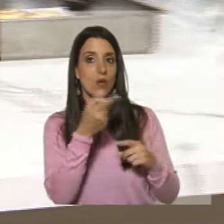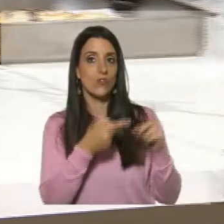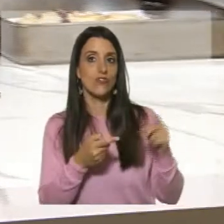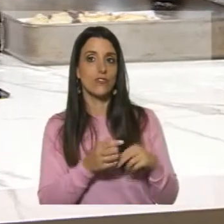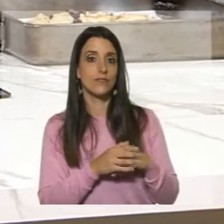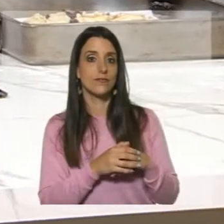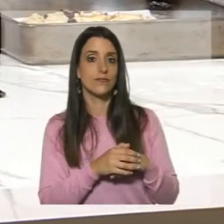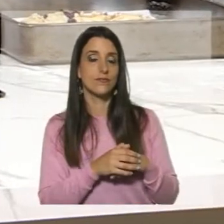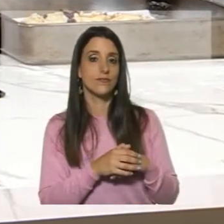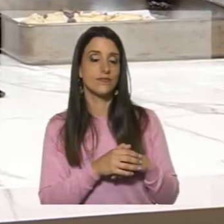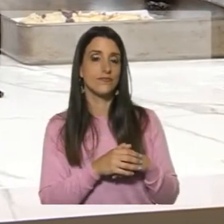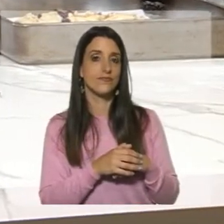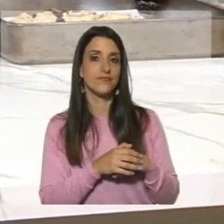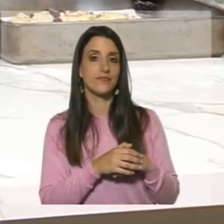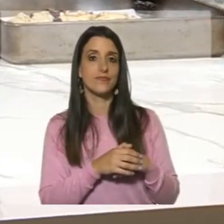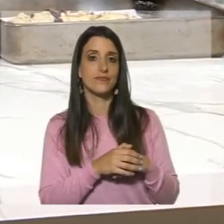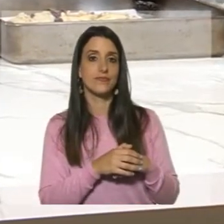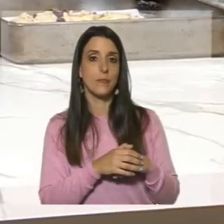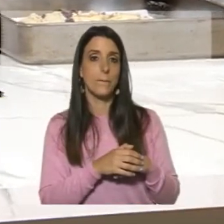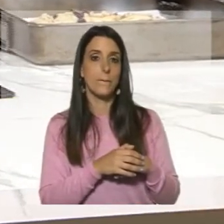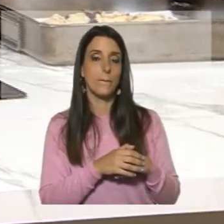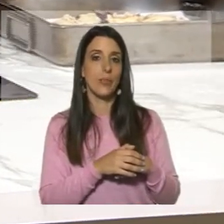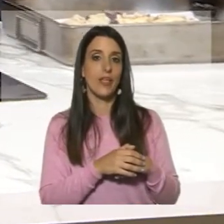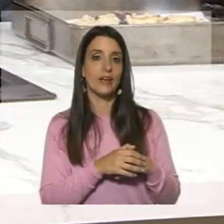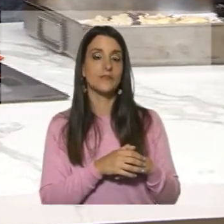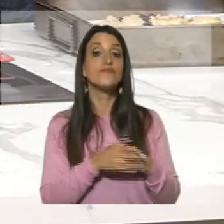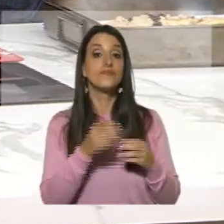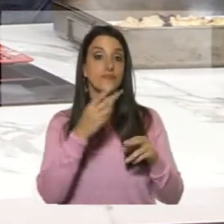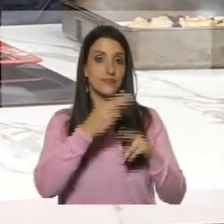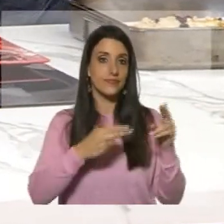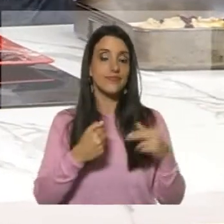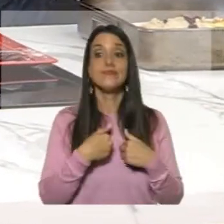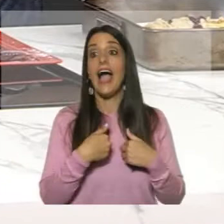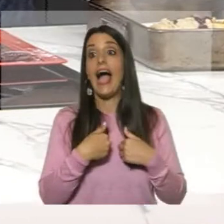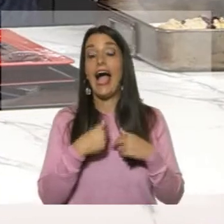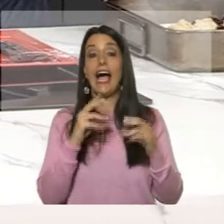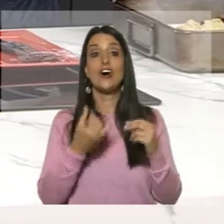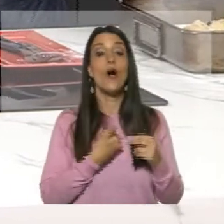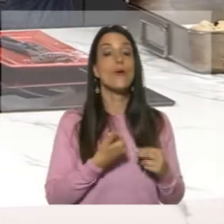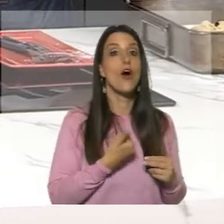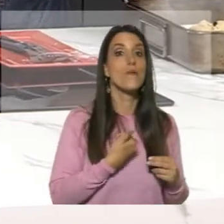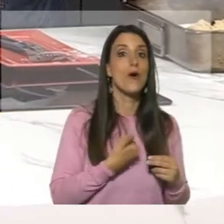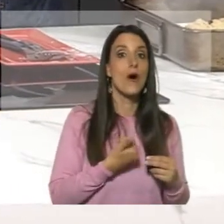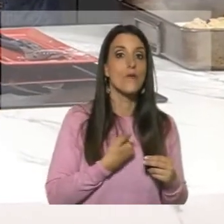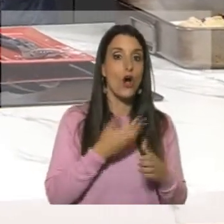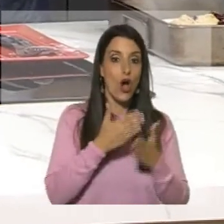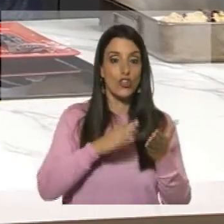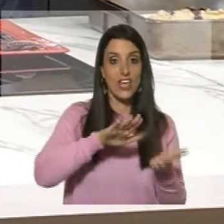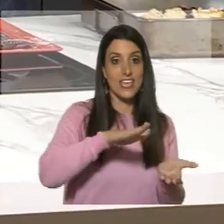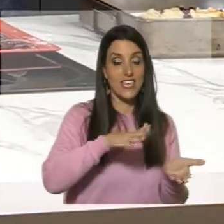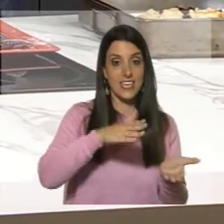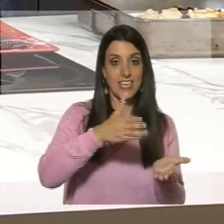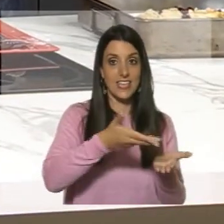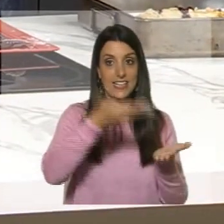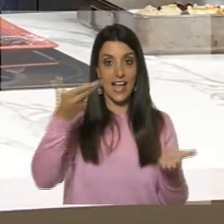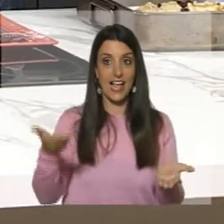allá, acá. Vuela, sí, esas cosas que cortas tú. Corto yo. Ay, ¿dónde corto? Bueno, corto acá y la giramos. ¿Sí? Que